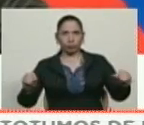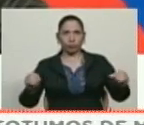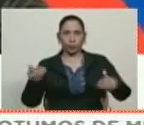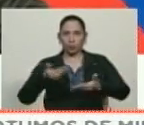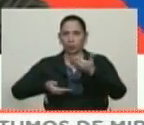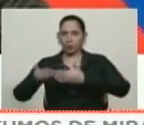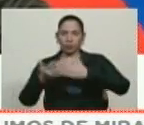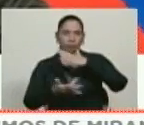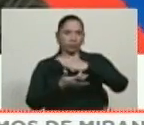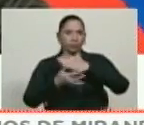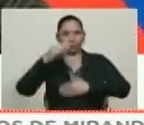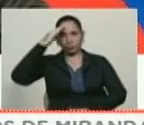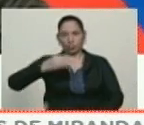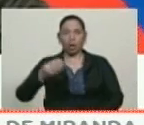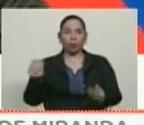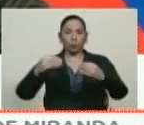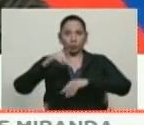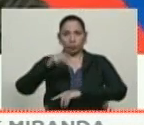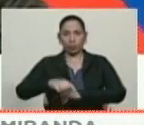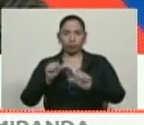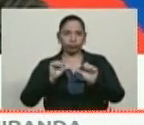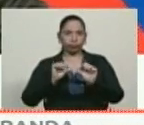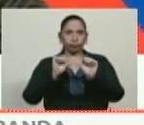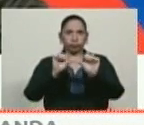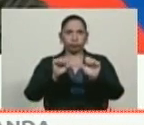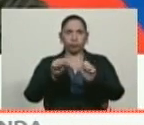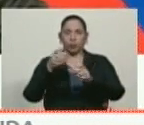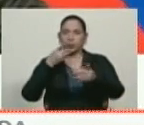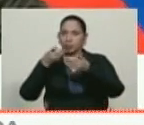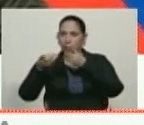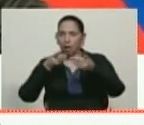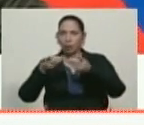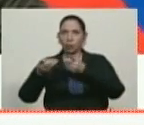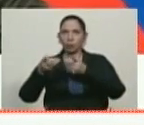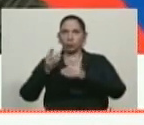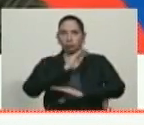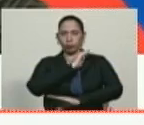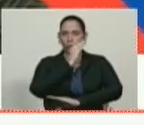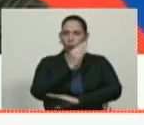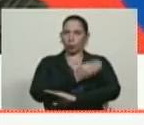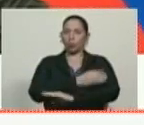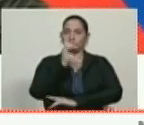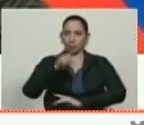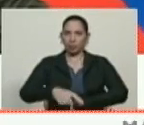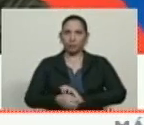militar. Hemos acordado continuar el diálogo intenso y hemos